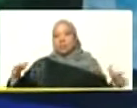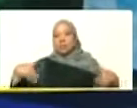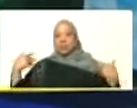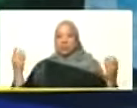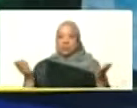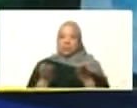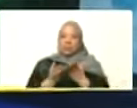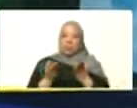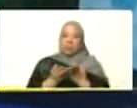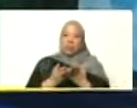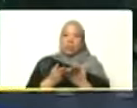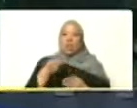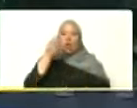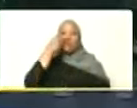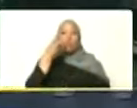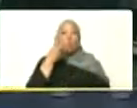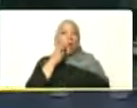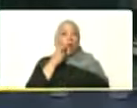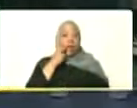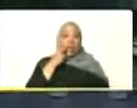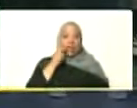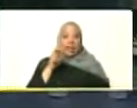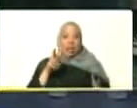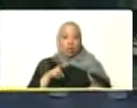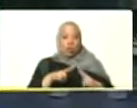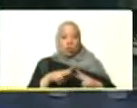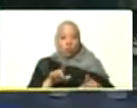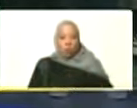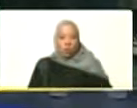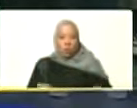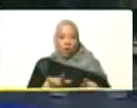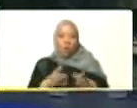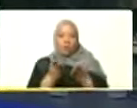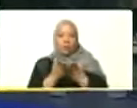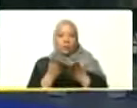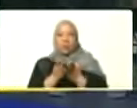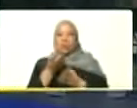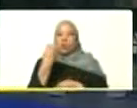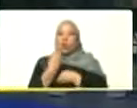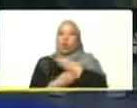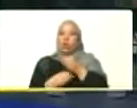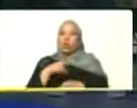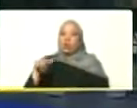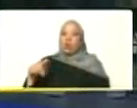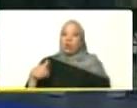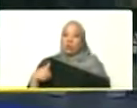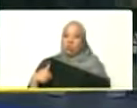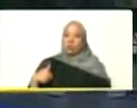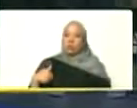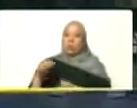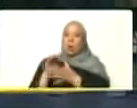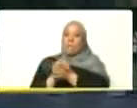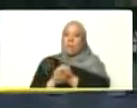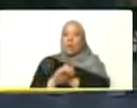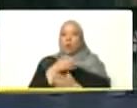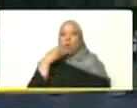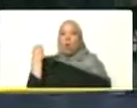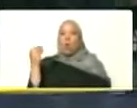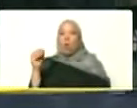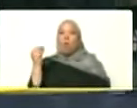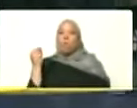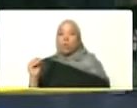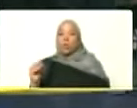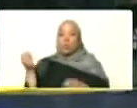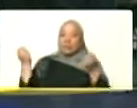Saavedra, mejor conocido como El Chocolate, porque hemos visto la manera activa y protagónica de cómo nuestra muchachada se ha activado en las